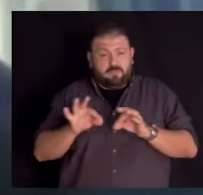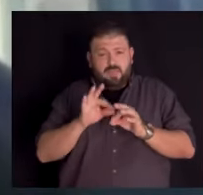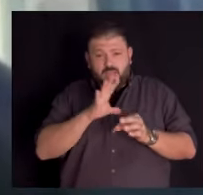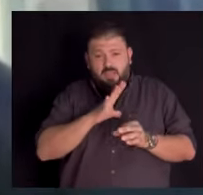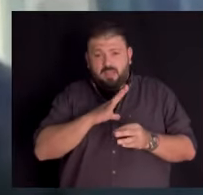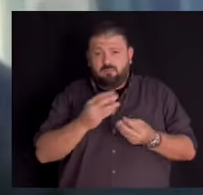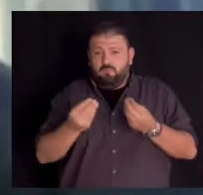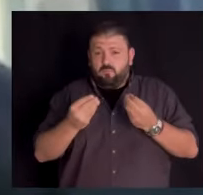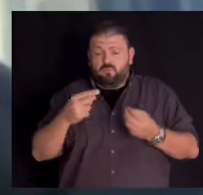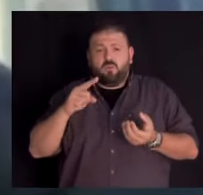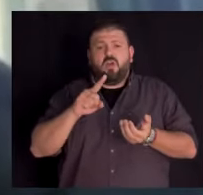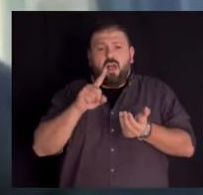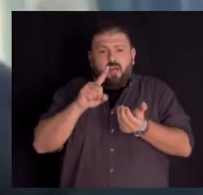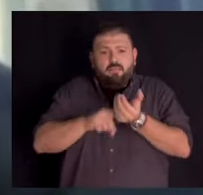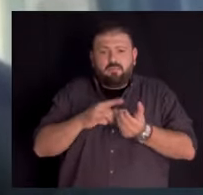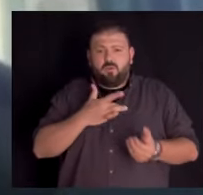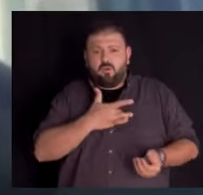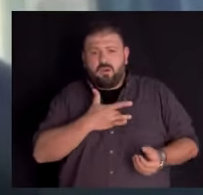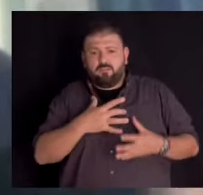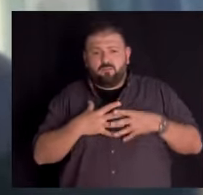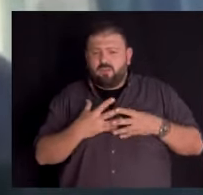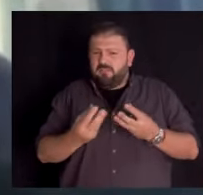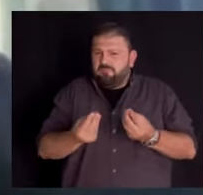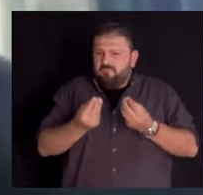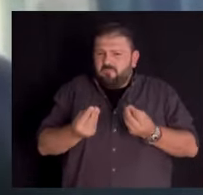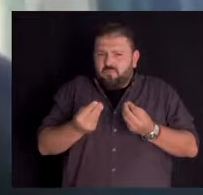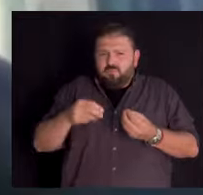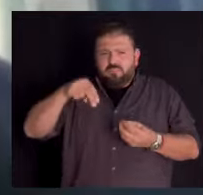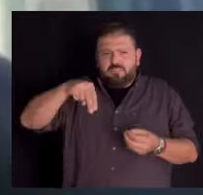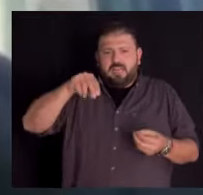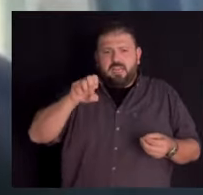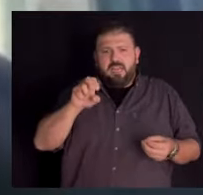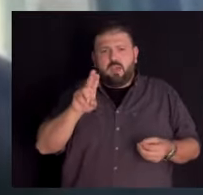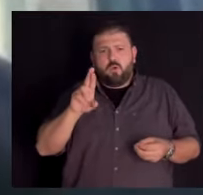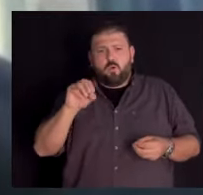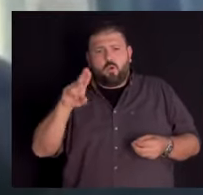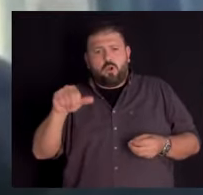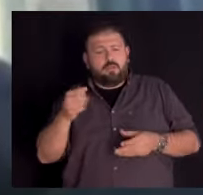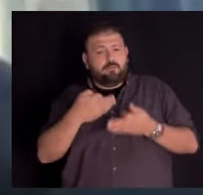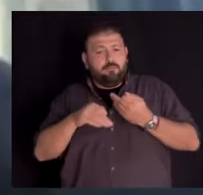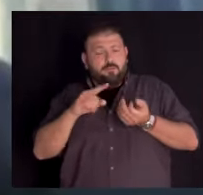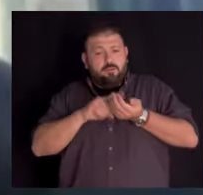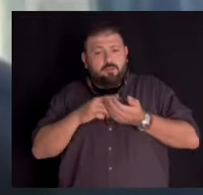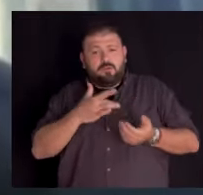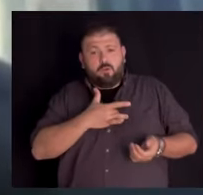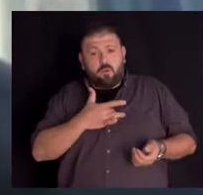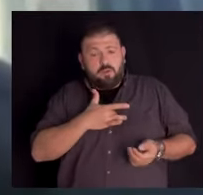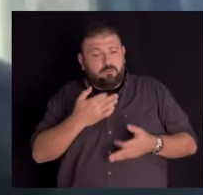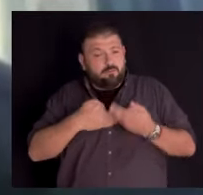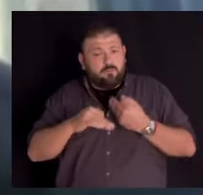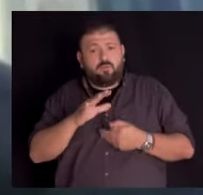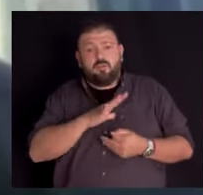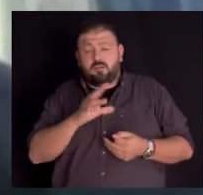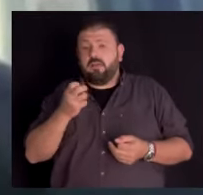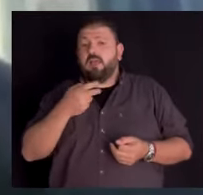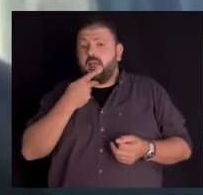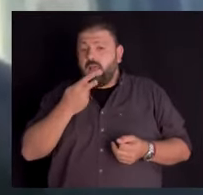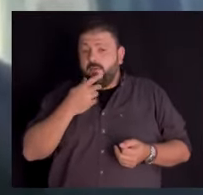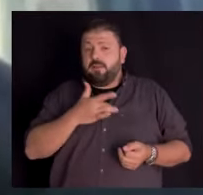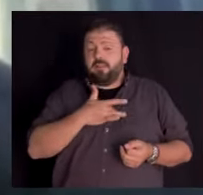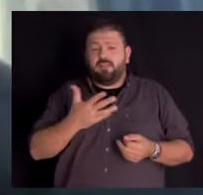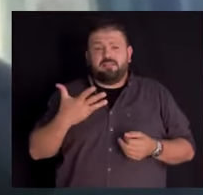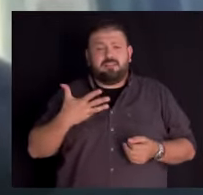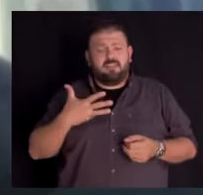el corazón. Según estudios, digo yo, no les he contado, pero estudios científicos hablan de que el corazón tiene más de